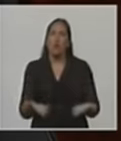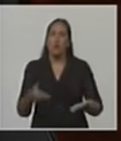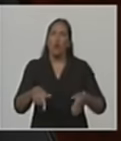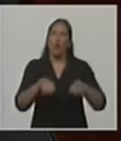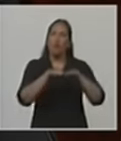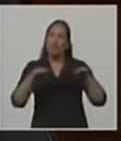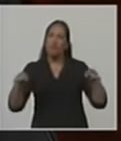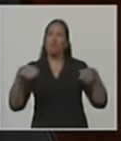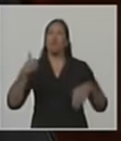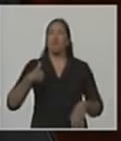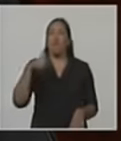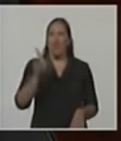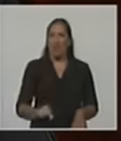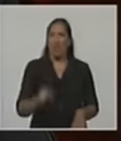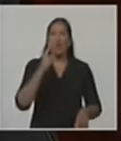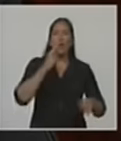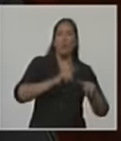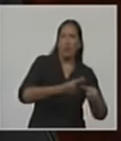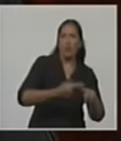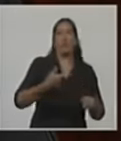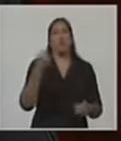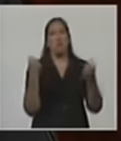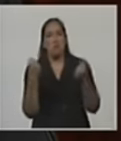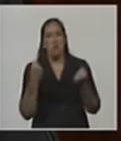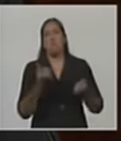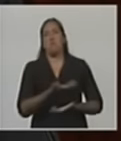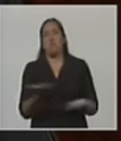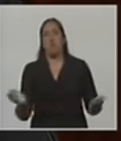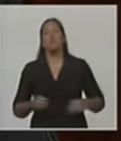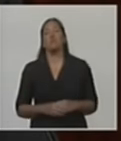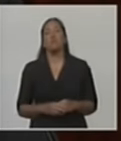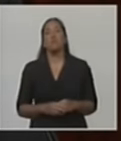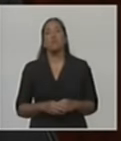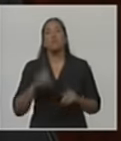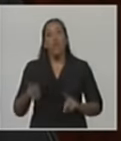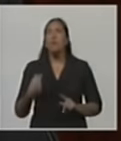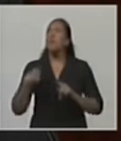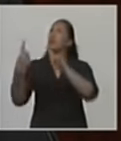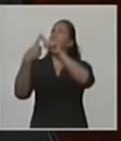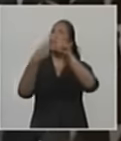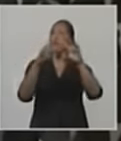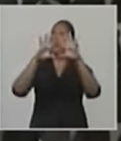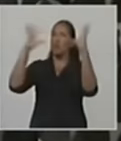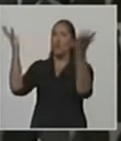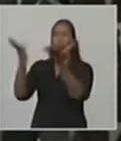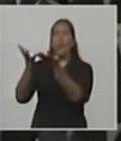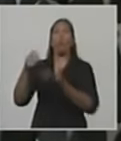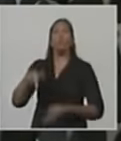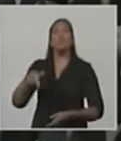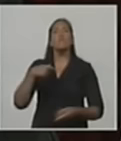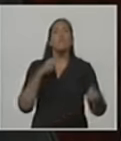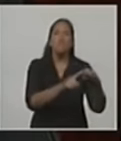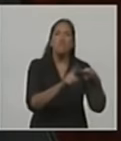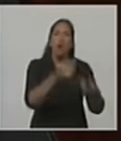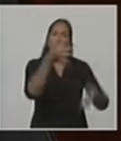en lo político y en lo económico. También en nuestro vínculo con el mundo, en nuestra relación con la justicia, en el